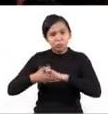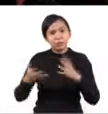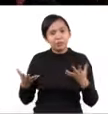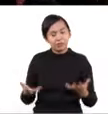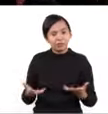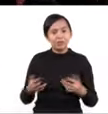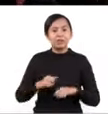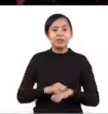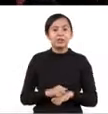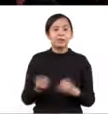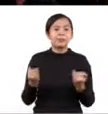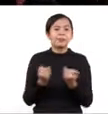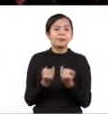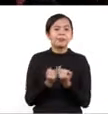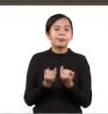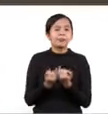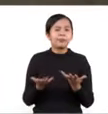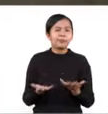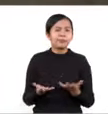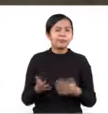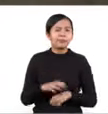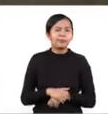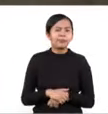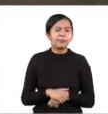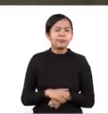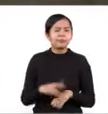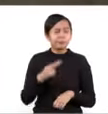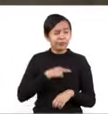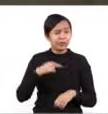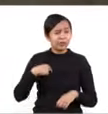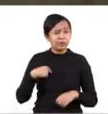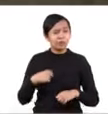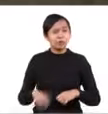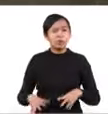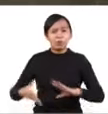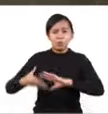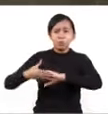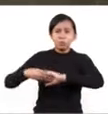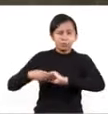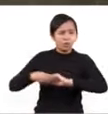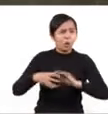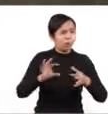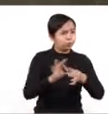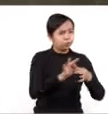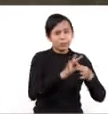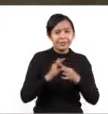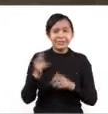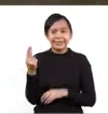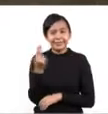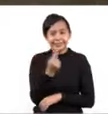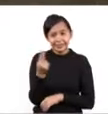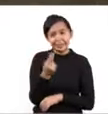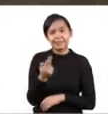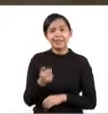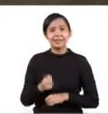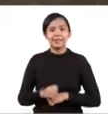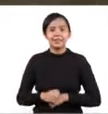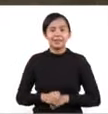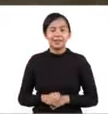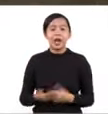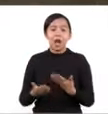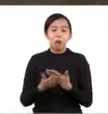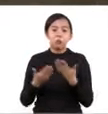sea en los ámbitos en los que podemos fortalecer las democracias, en el multilateralismo. Ahora se va a celebrar